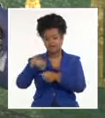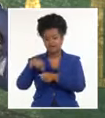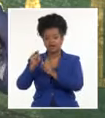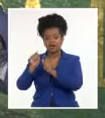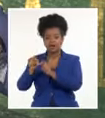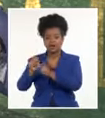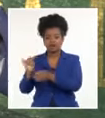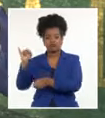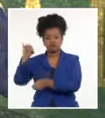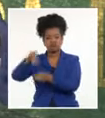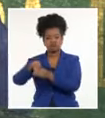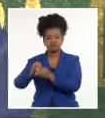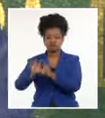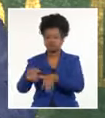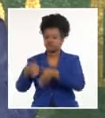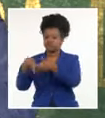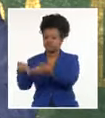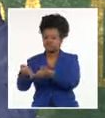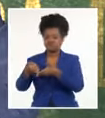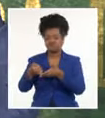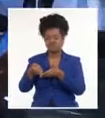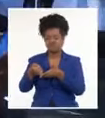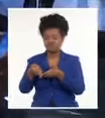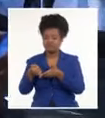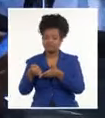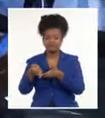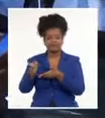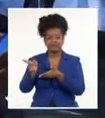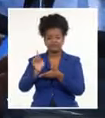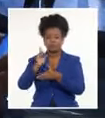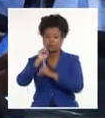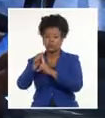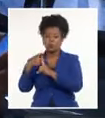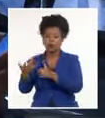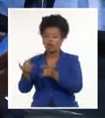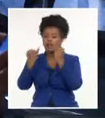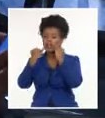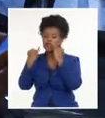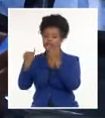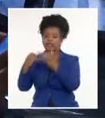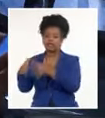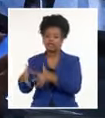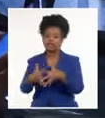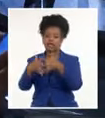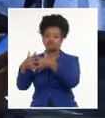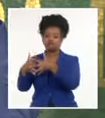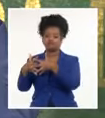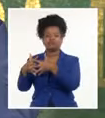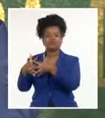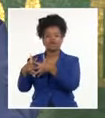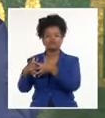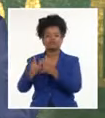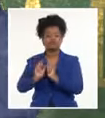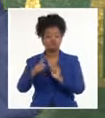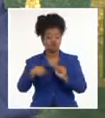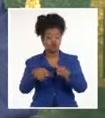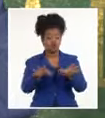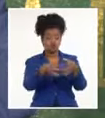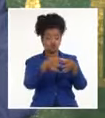se ha convertido en un alfil de los intereses de los Estados Unidos y de la aplicación de la doctrina Monroe. Eso